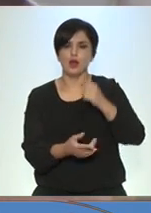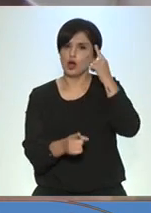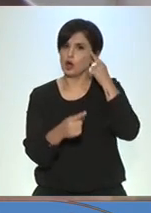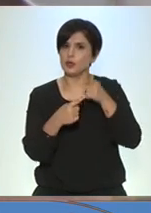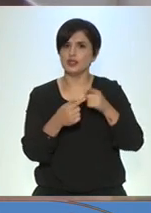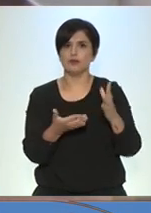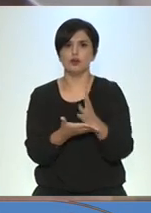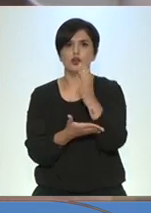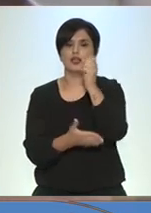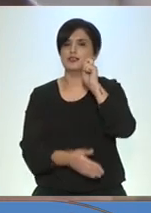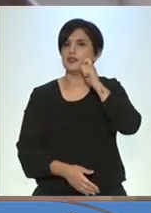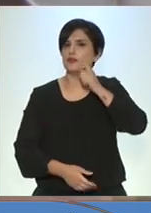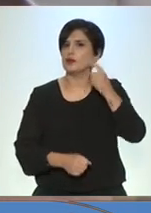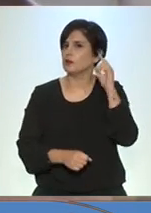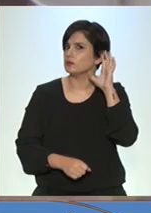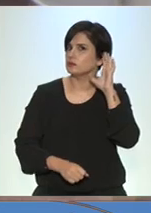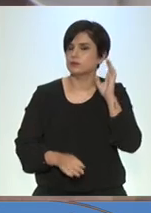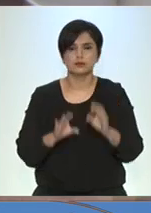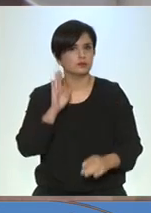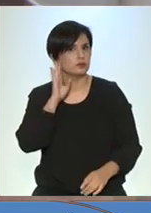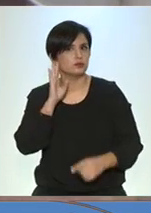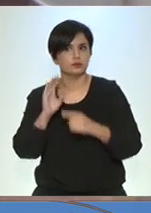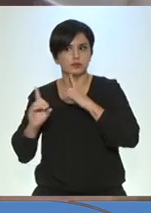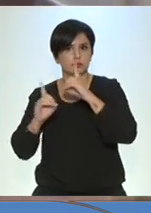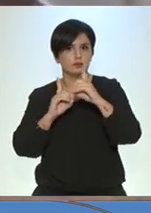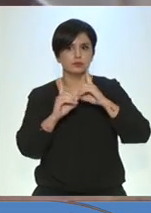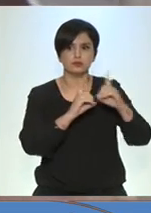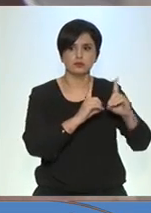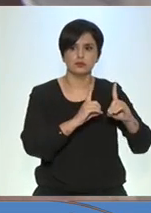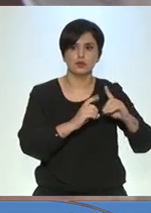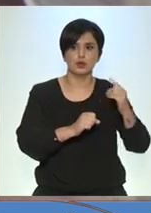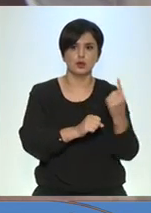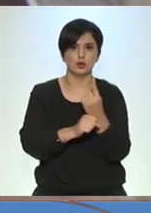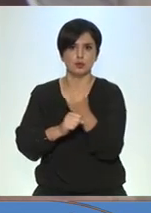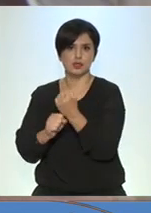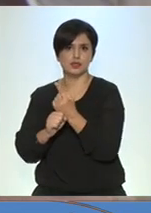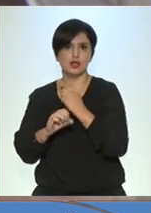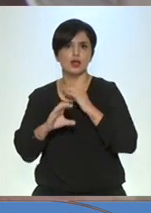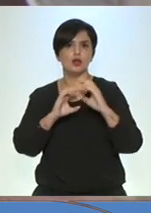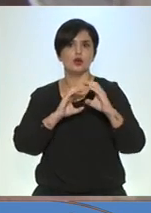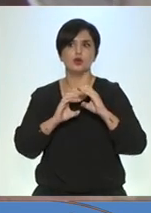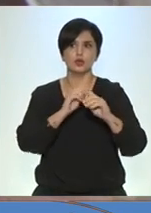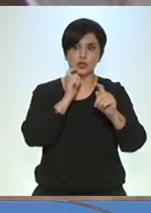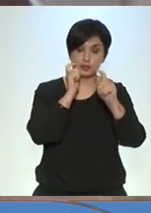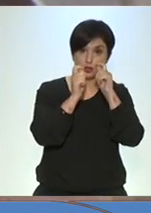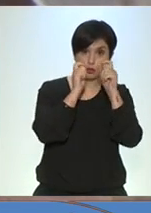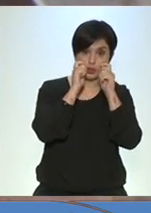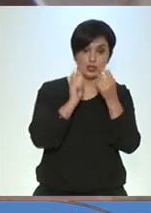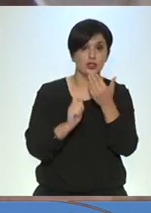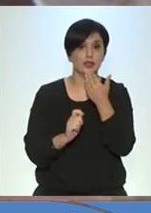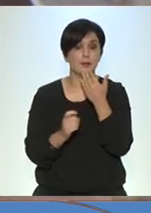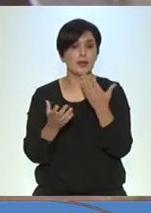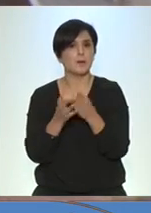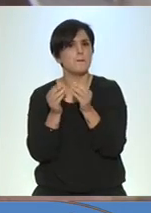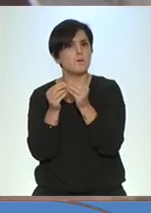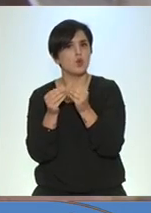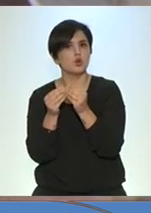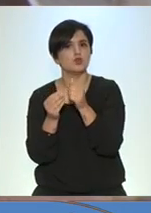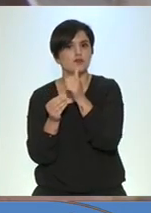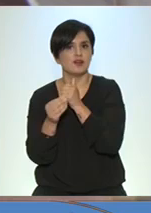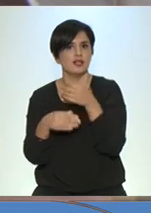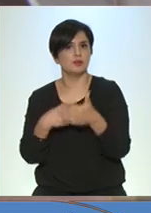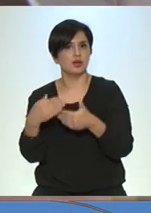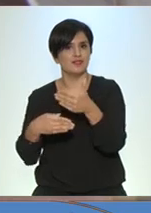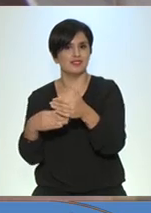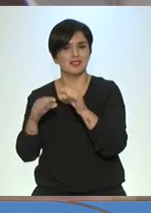requiere escuchar y dialogar con las comunidades, tener una adecuada comunicación sobre los riesgos, y en esta materia hay mucho que avanzar